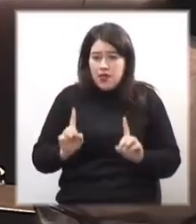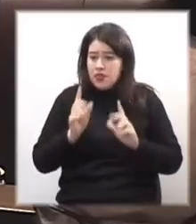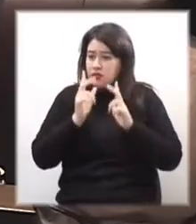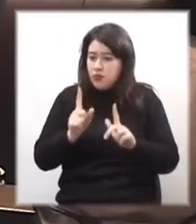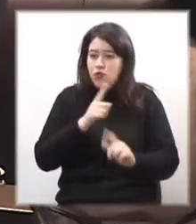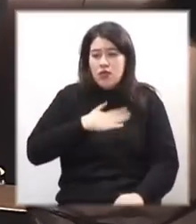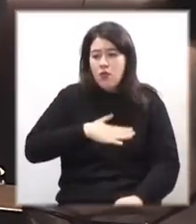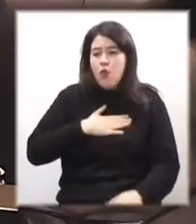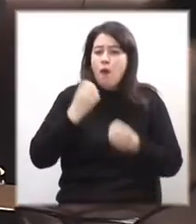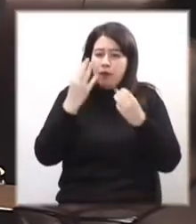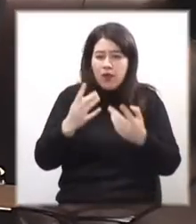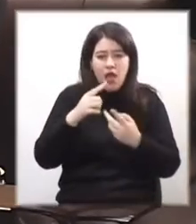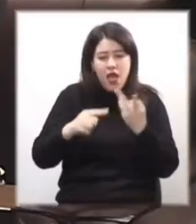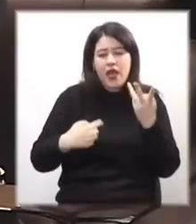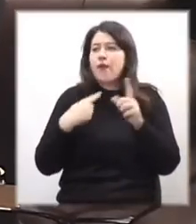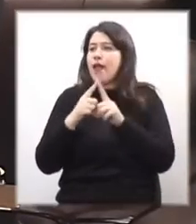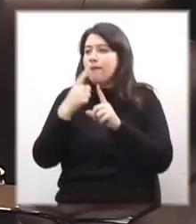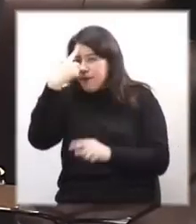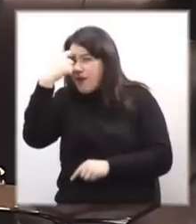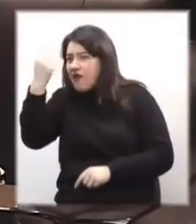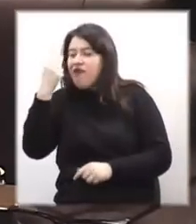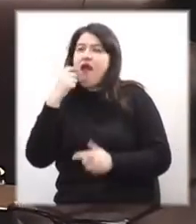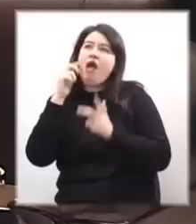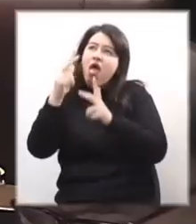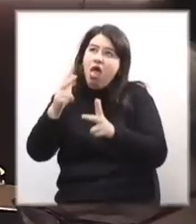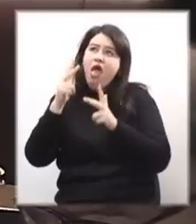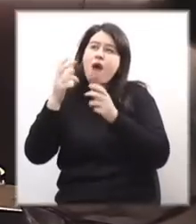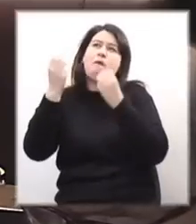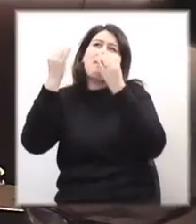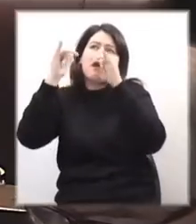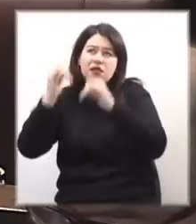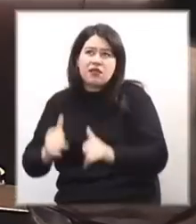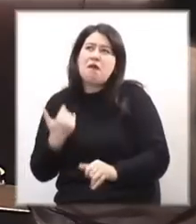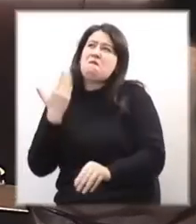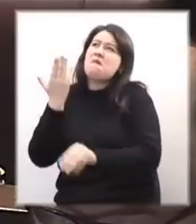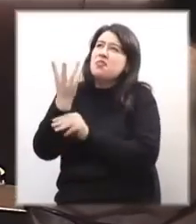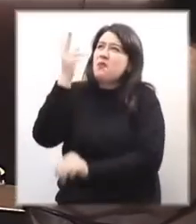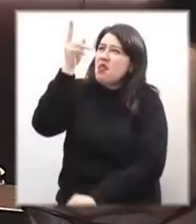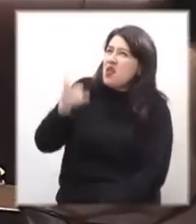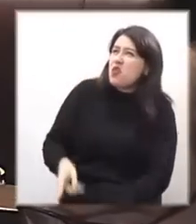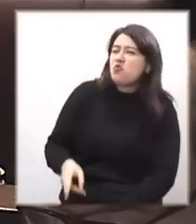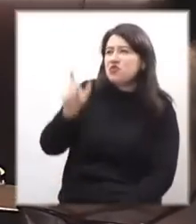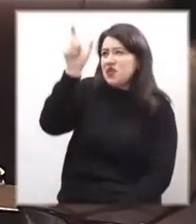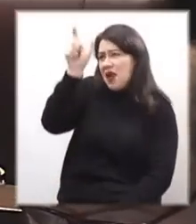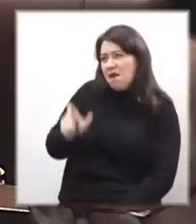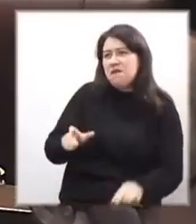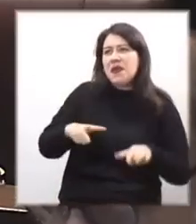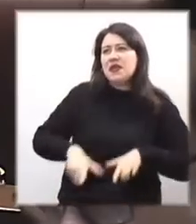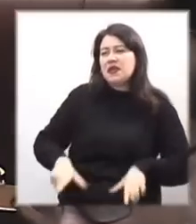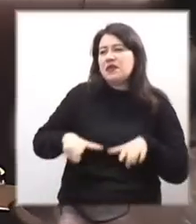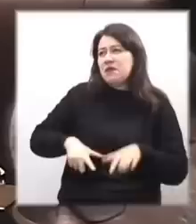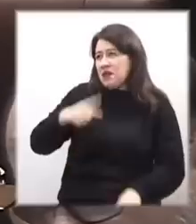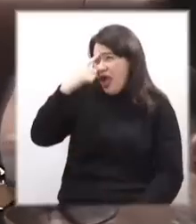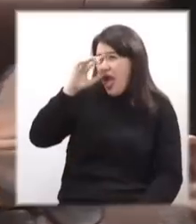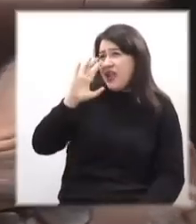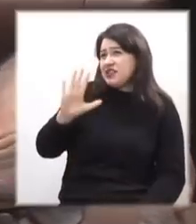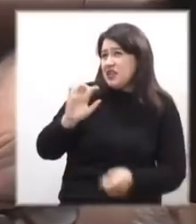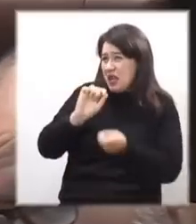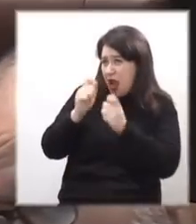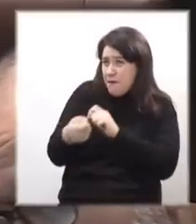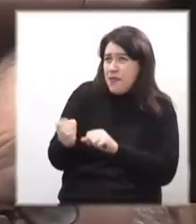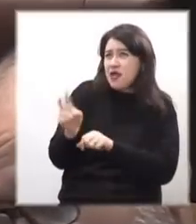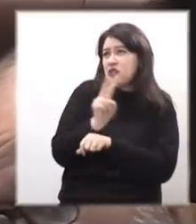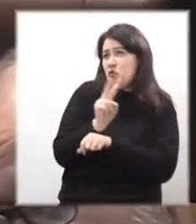por tal y tal razón, no somos caprichosos. No pedimos la renuncia del ministro porque pensemos que eso va a cambiar la